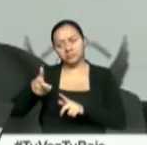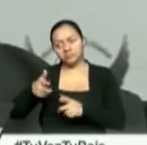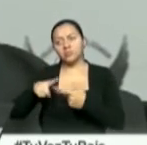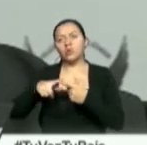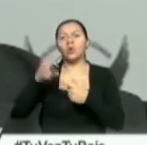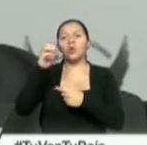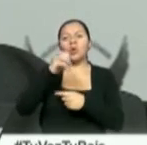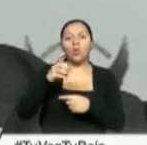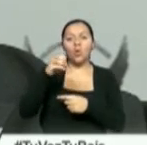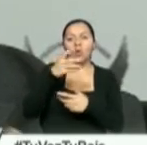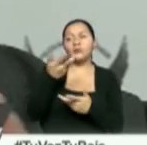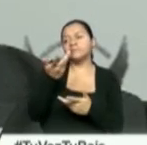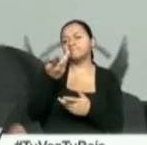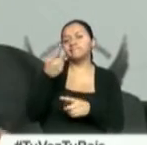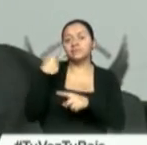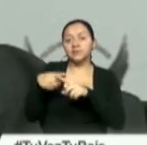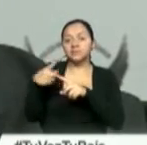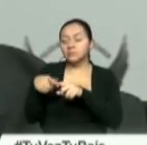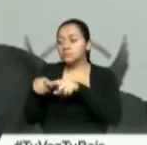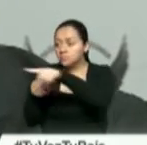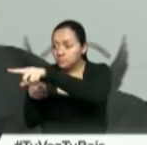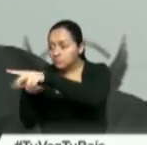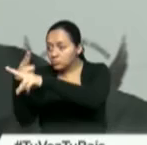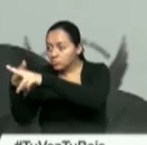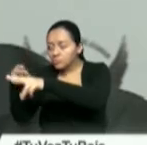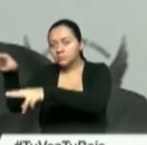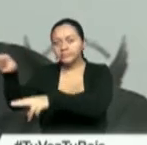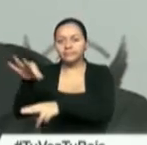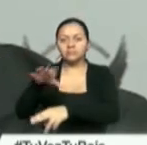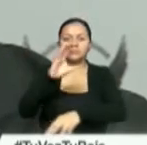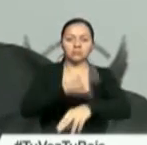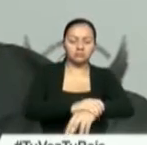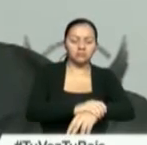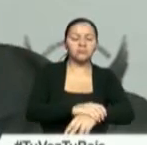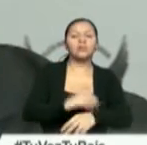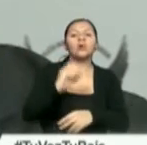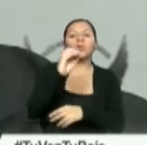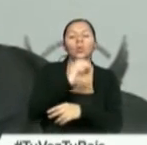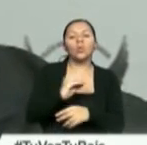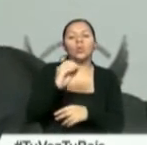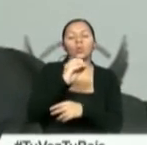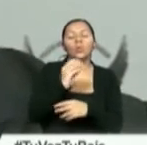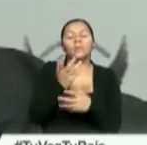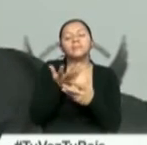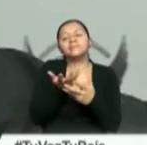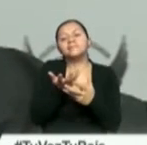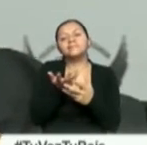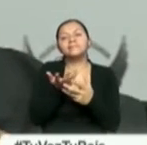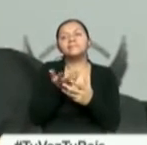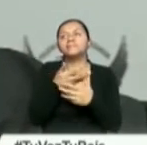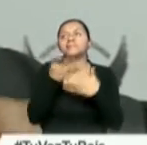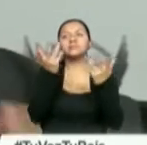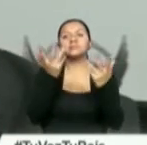es decir bien y otras personas que también ya